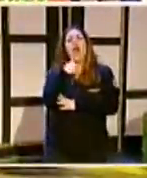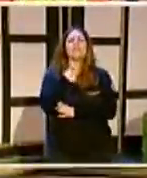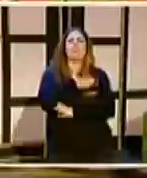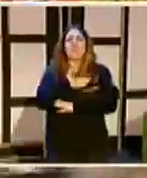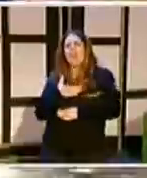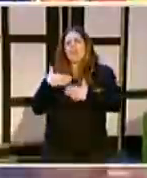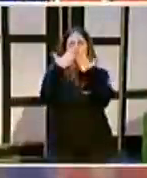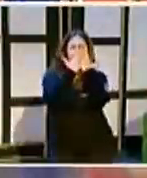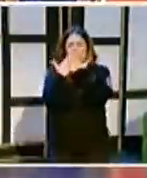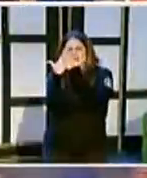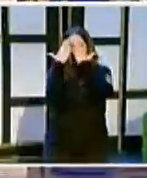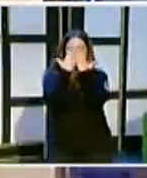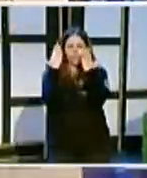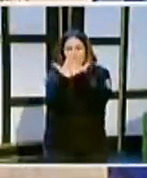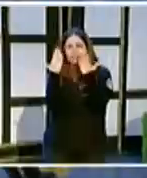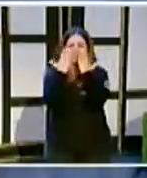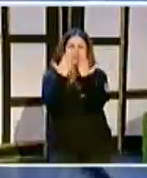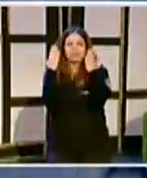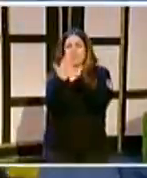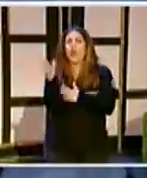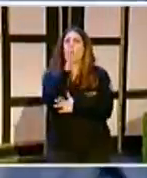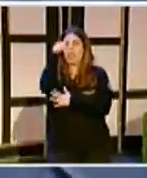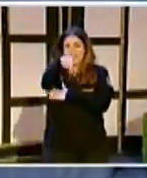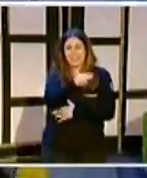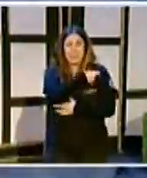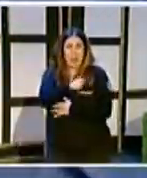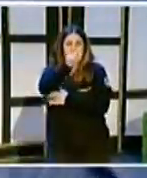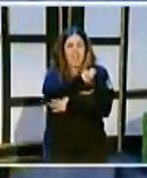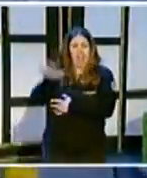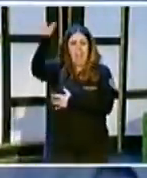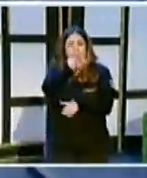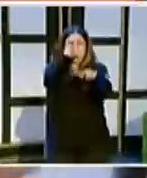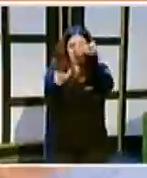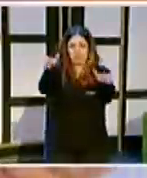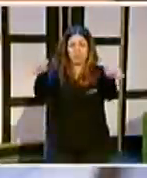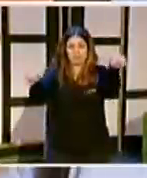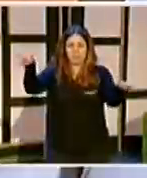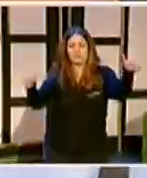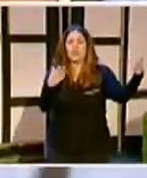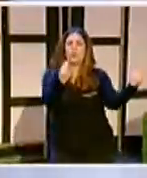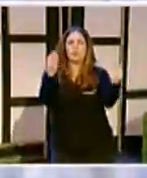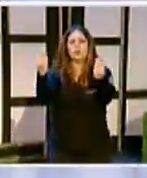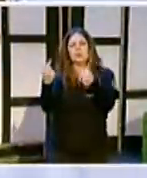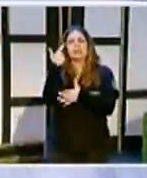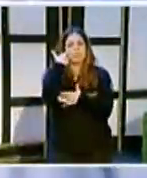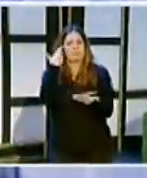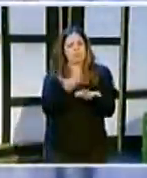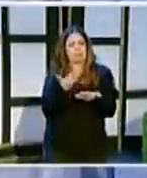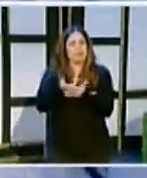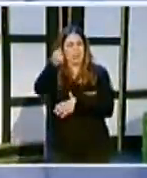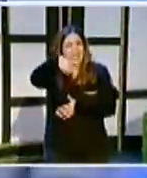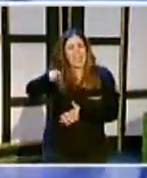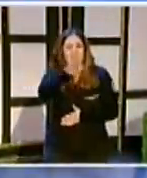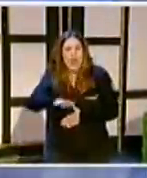Mamá, yo quiero estudiar, porque en España hay mucha gente que se nota que no fue a